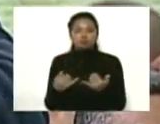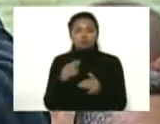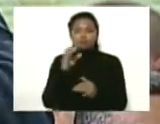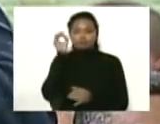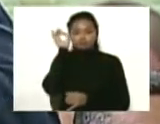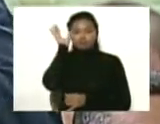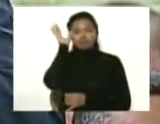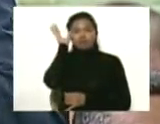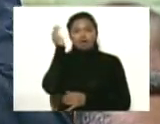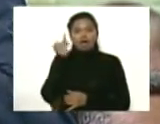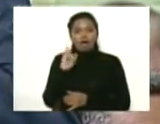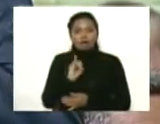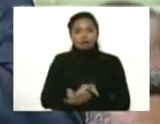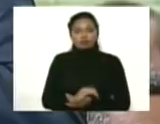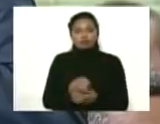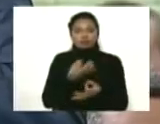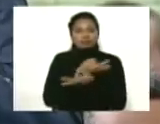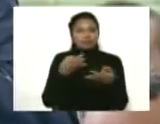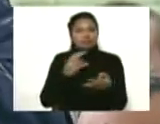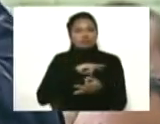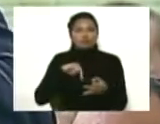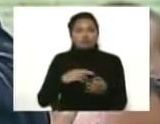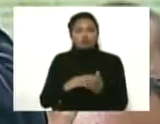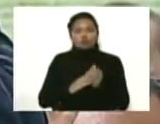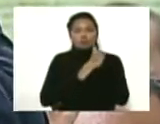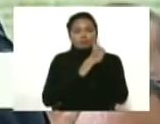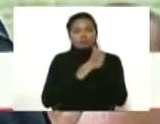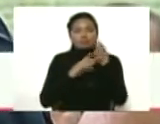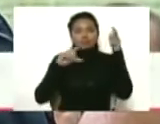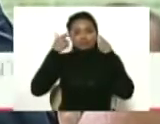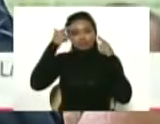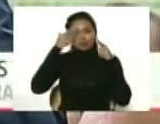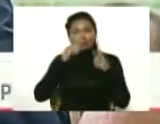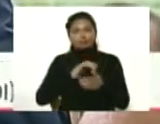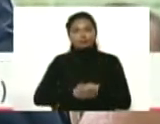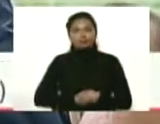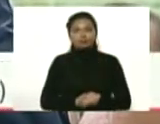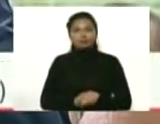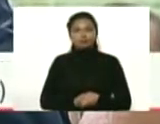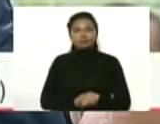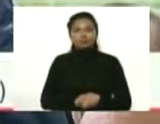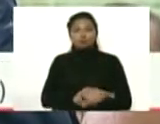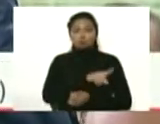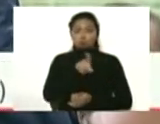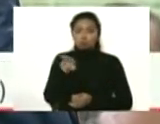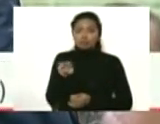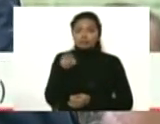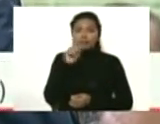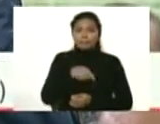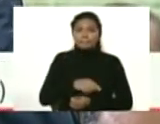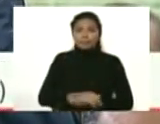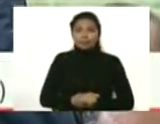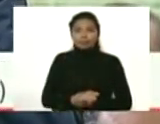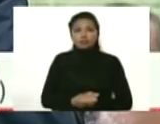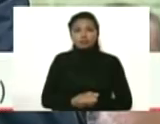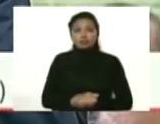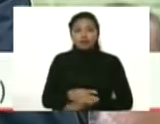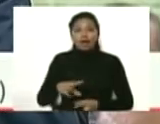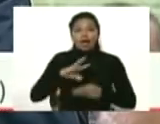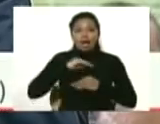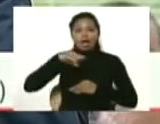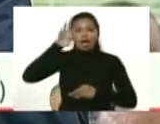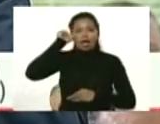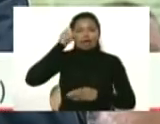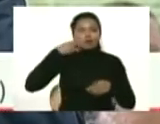idea estupenda de nuestro comandante eterno Hugo Chávez Frías, usted la supo